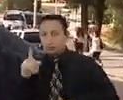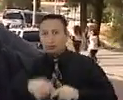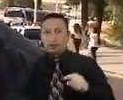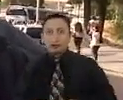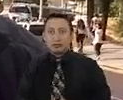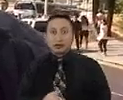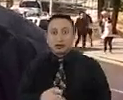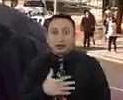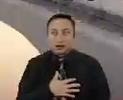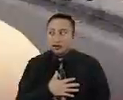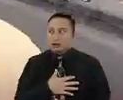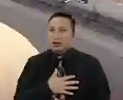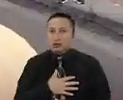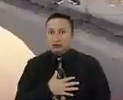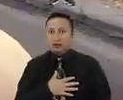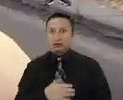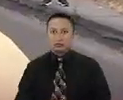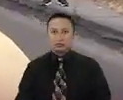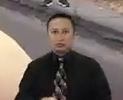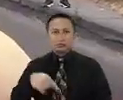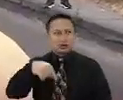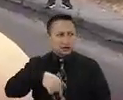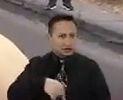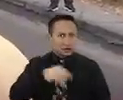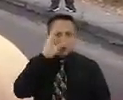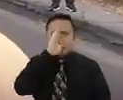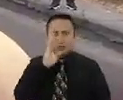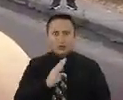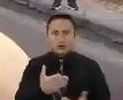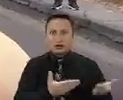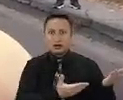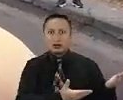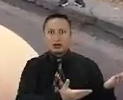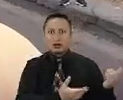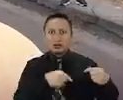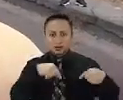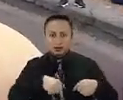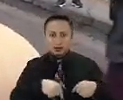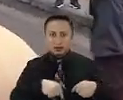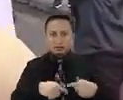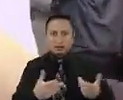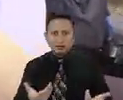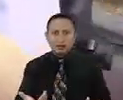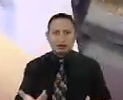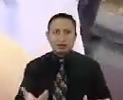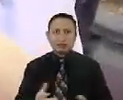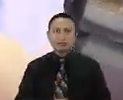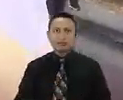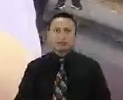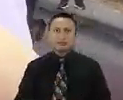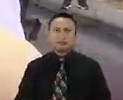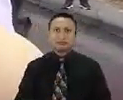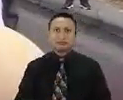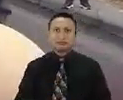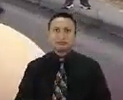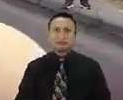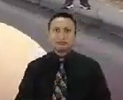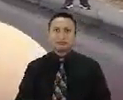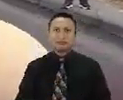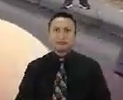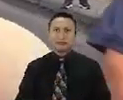con temor a las calles. Nunca hemos tenido una situación como esta, una situación de